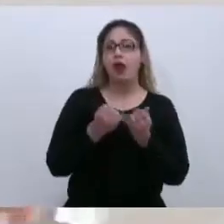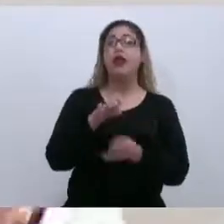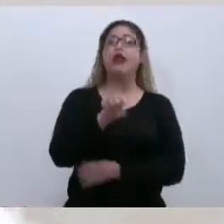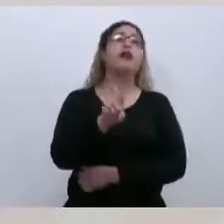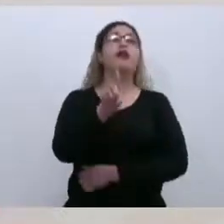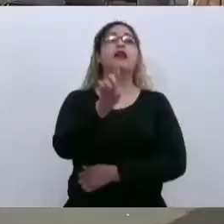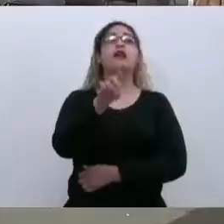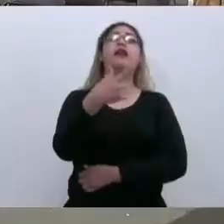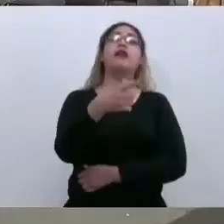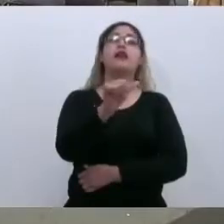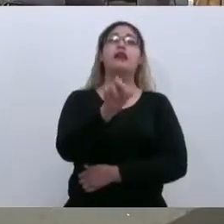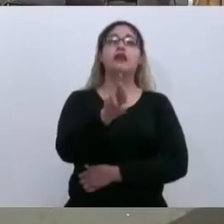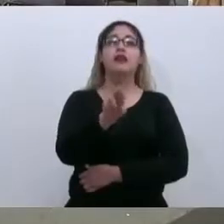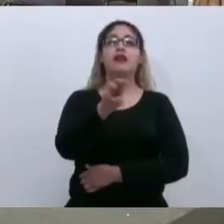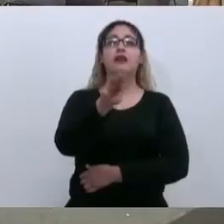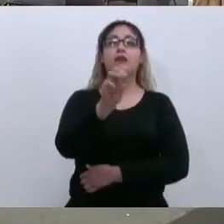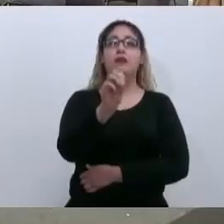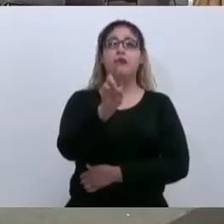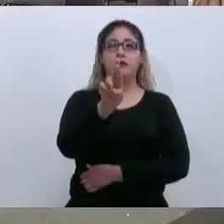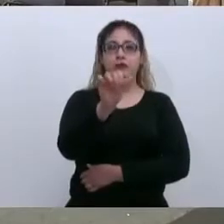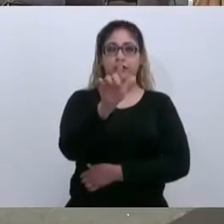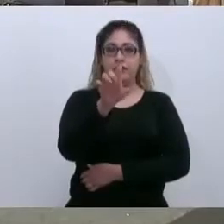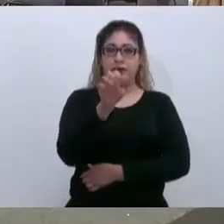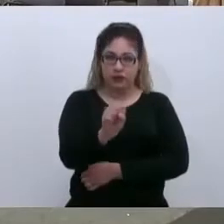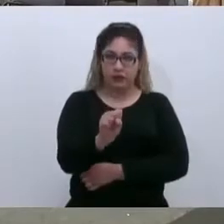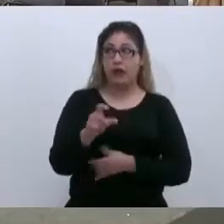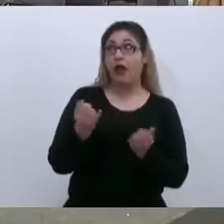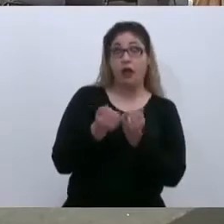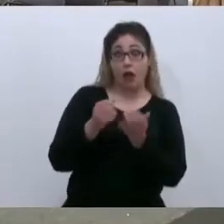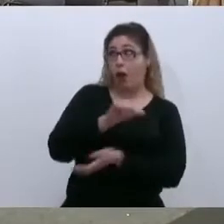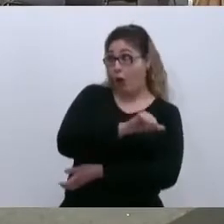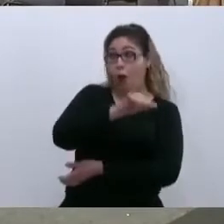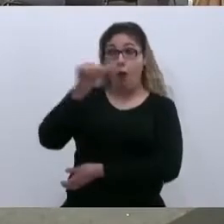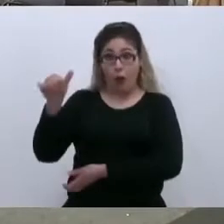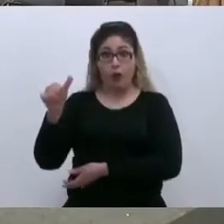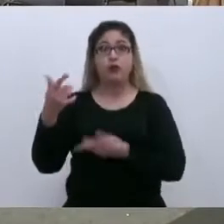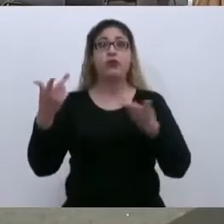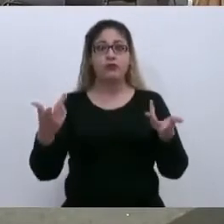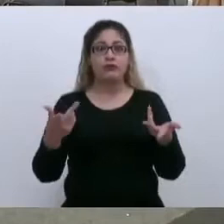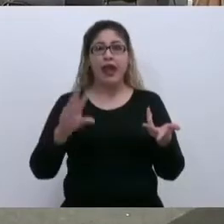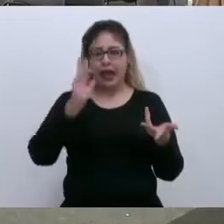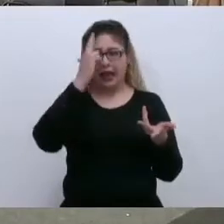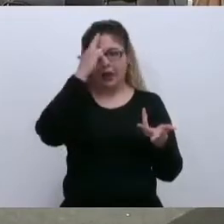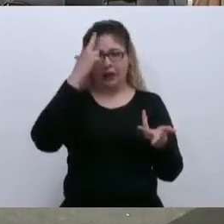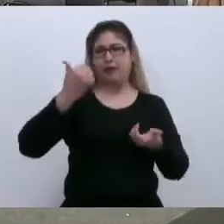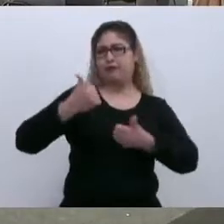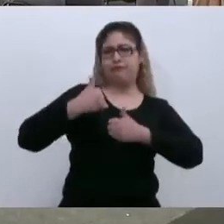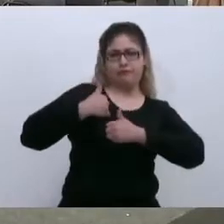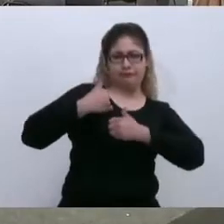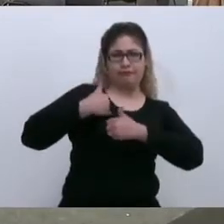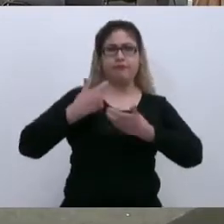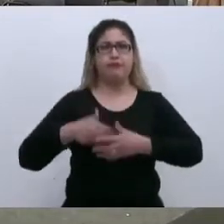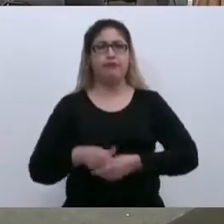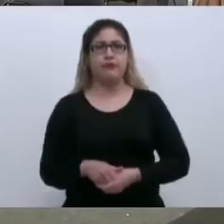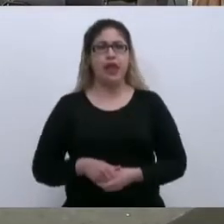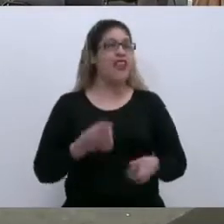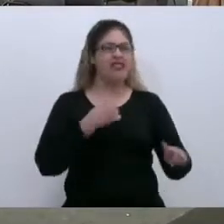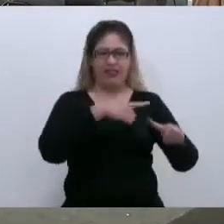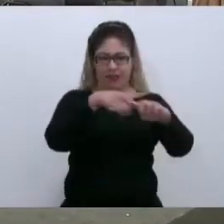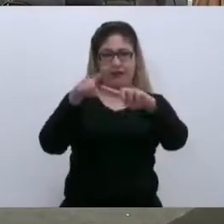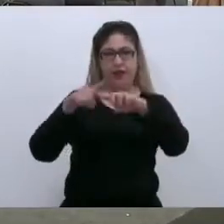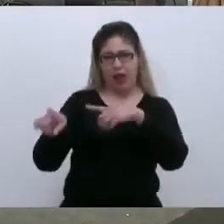a los elementos de nuestro ejército mexicano, a la Guardia Nacional y desde luego